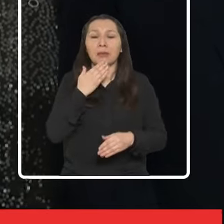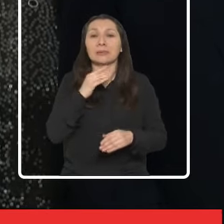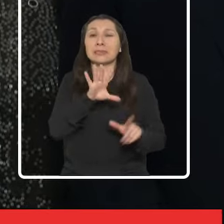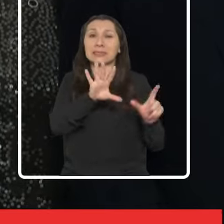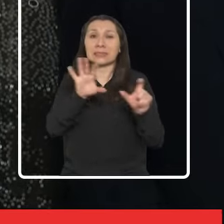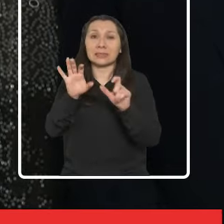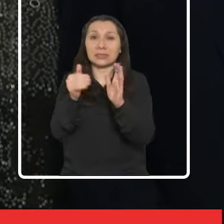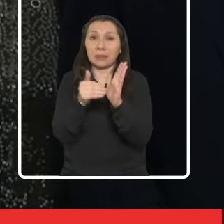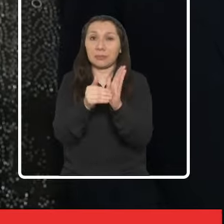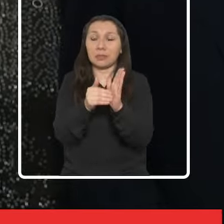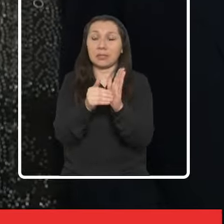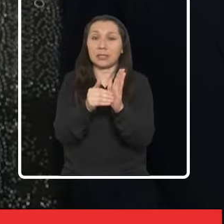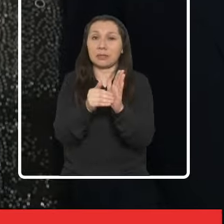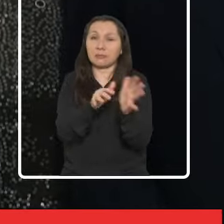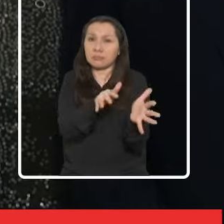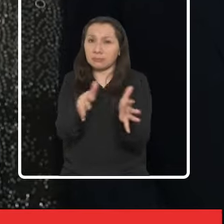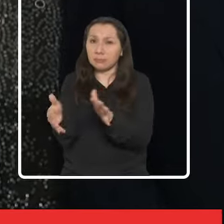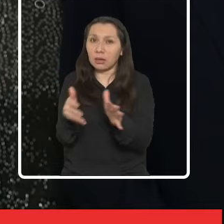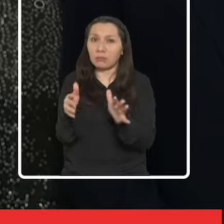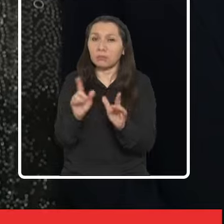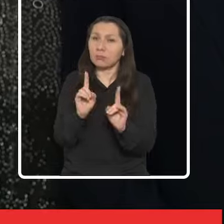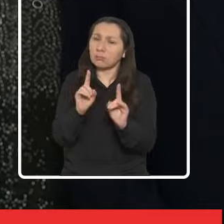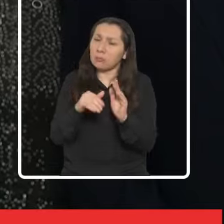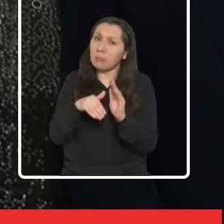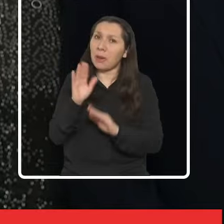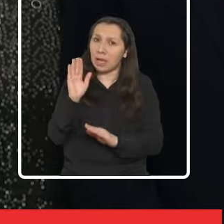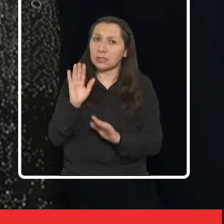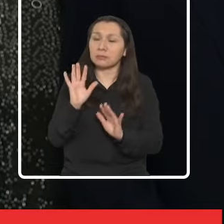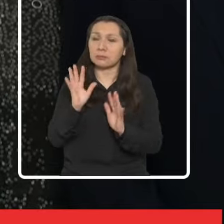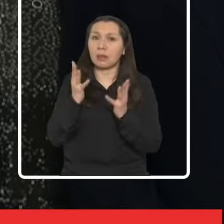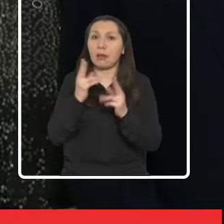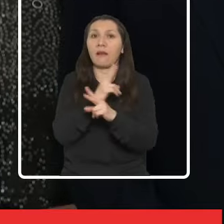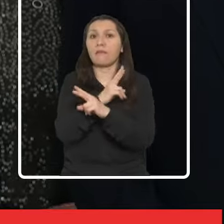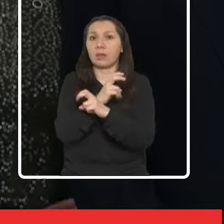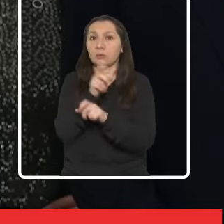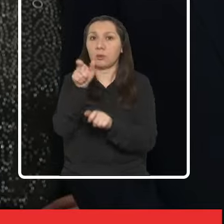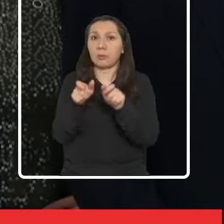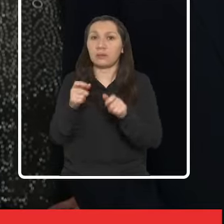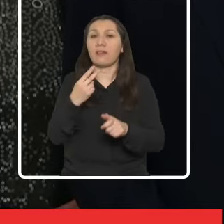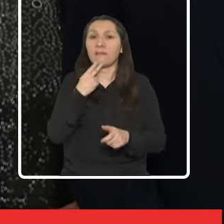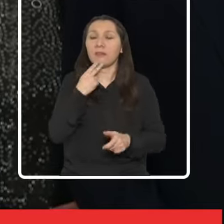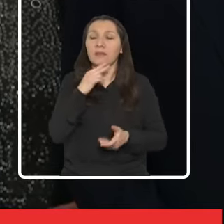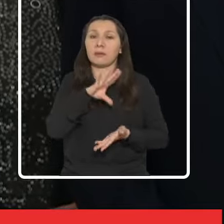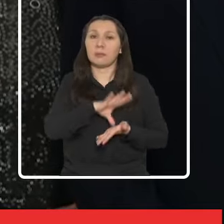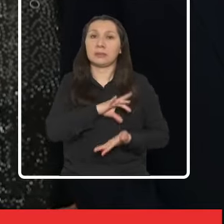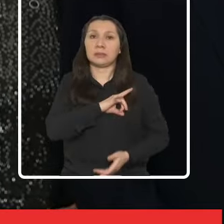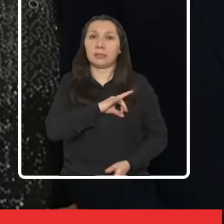de 700.000, si no más, venezolanos en nuestra patria.